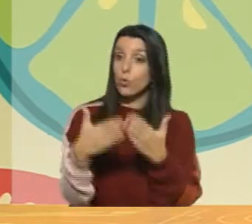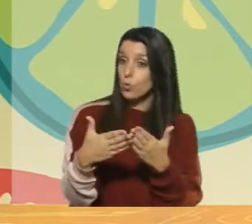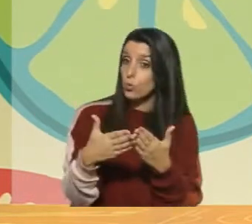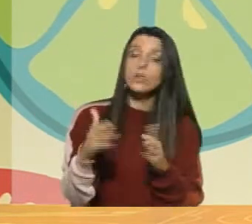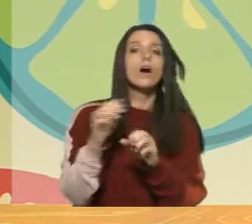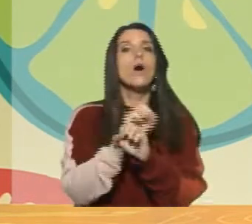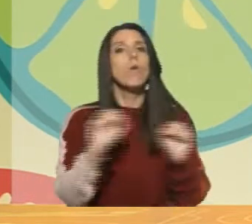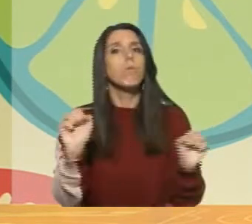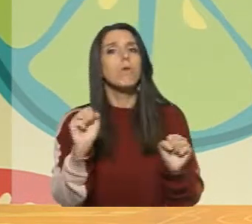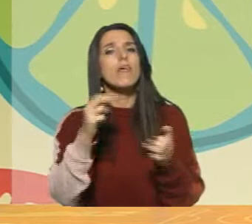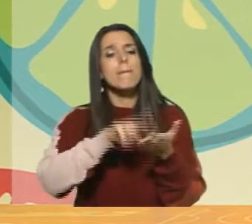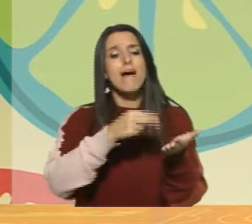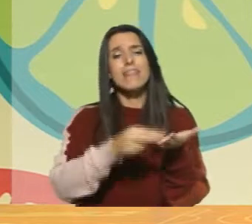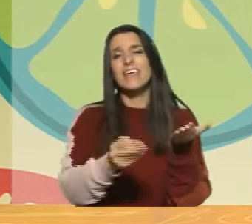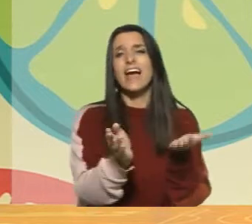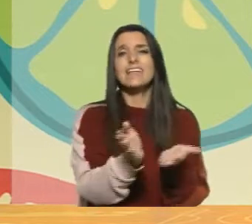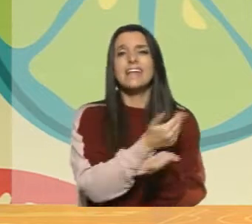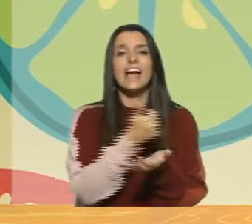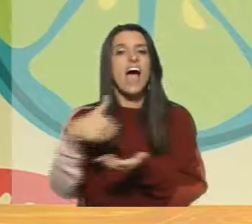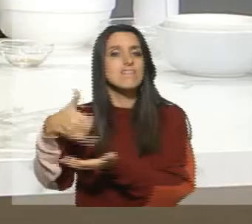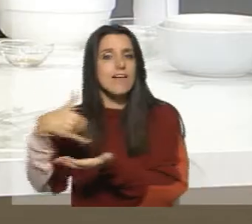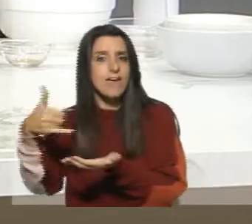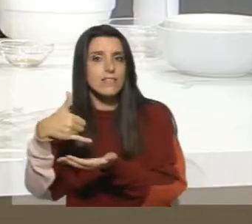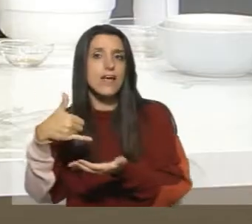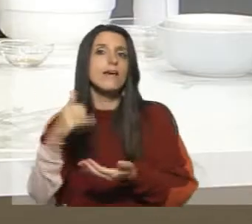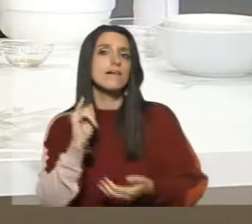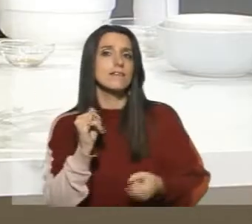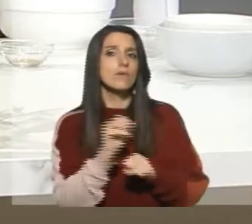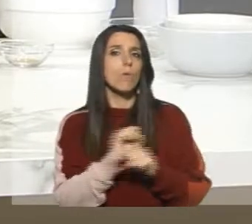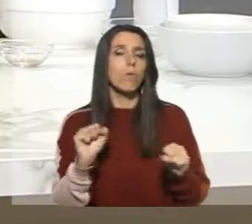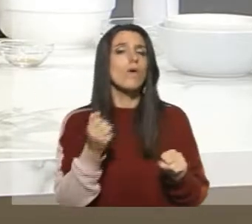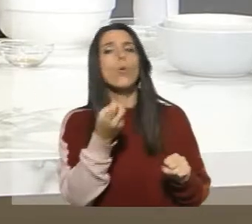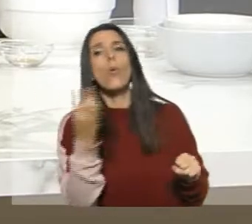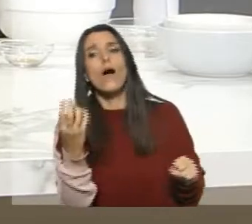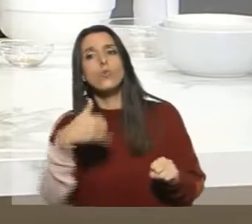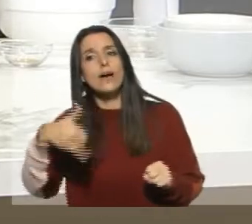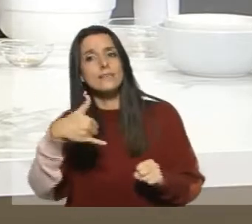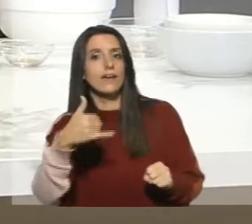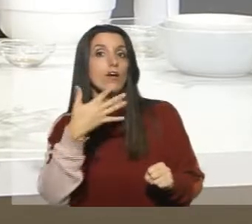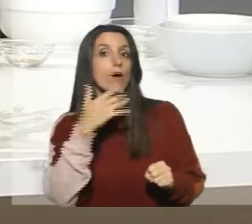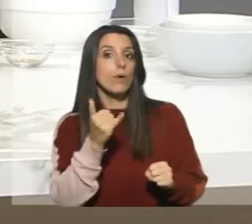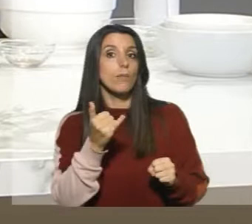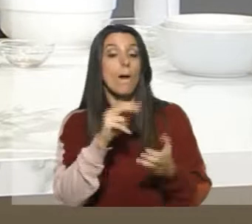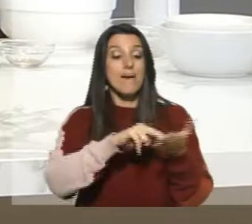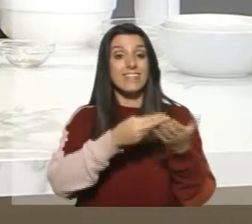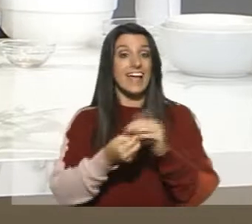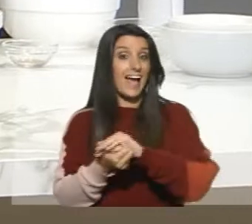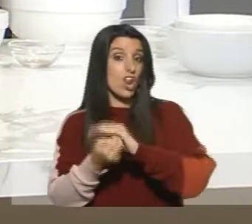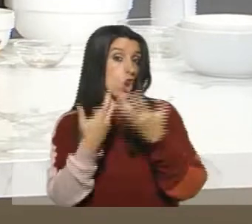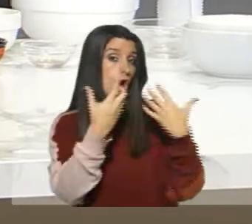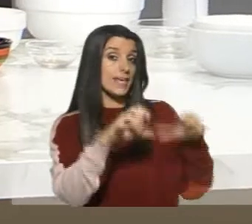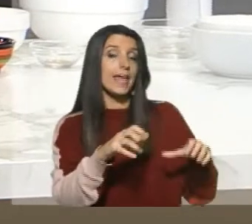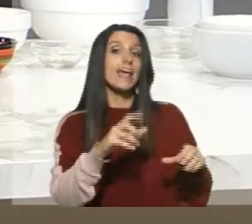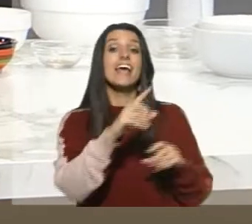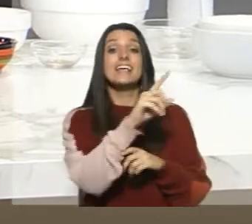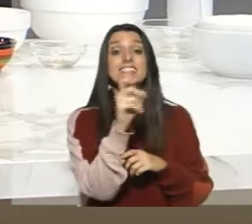¿Puedo sustituir la manteca de esta receta por aceite? Por aceite, exactamente. ¿Y en ese caso qué cantidad sería? Cuando vos vas a sustituir la manteca por aceite, por cada